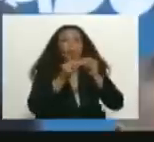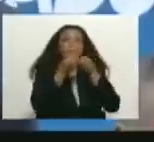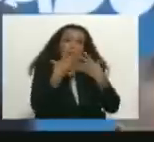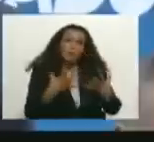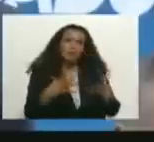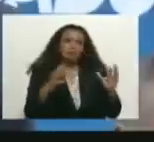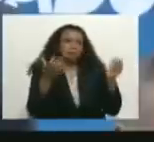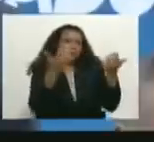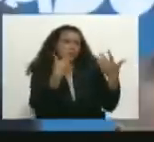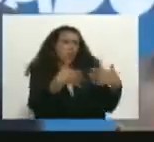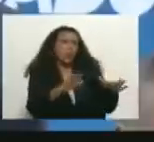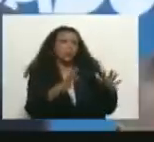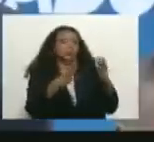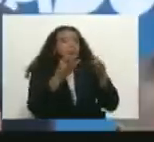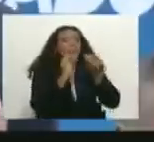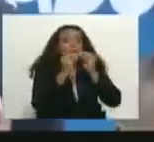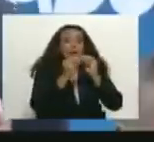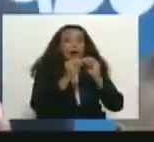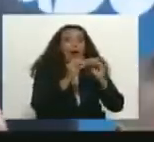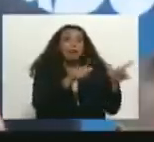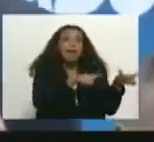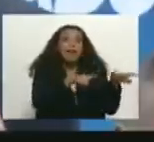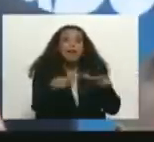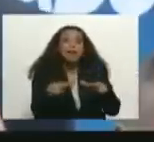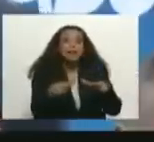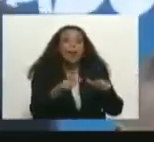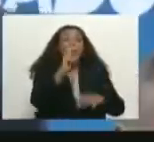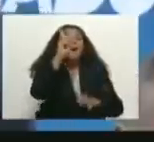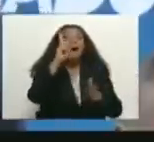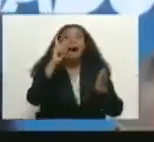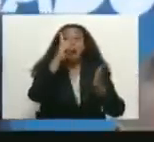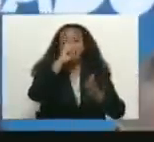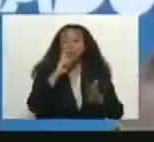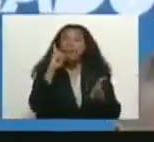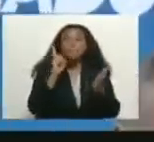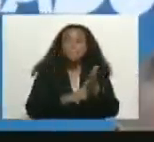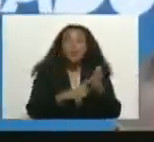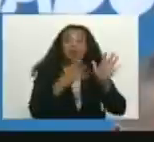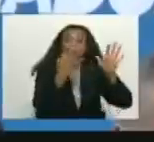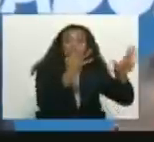bien, hasta que finalmente en 1813...